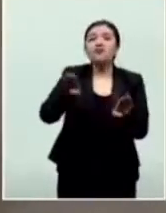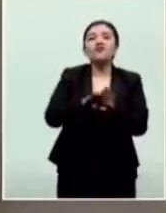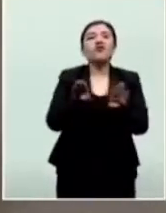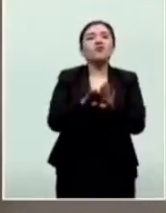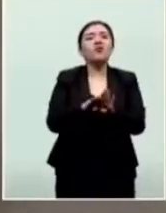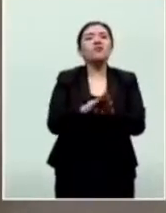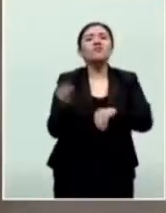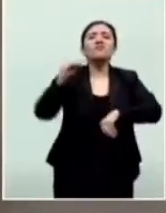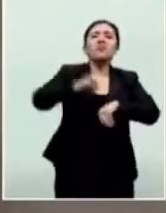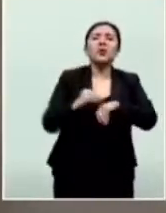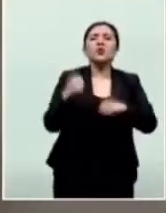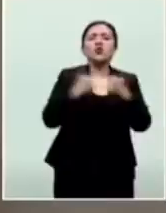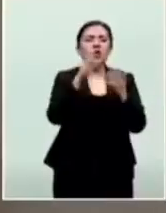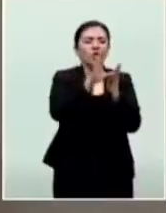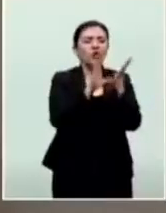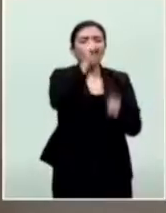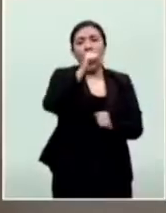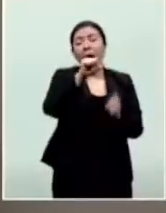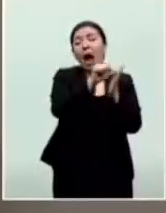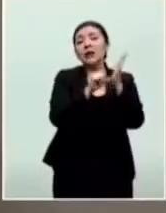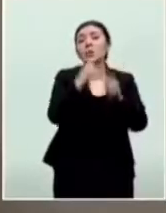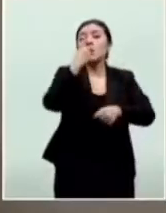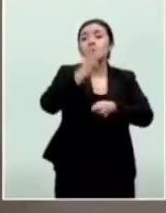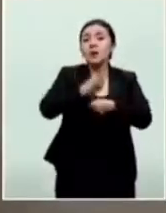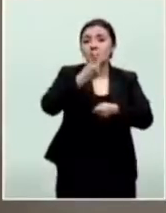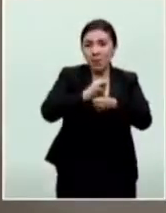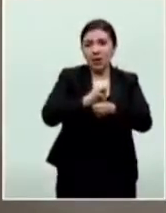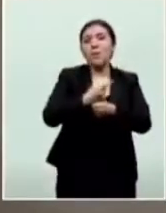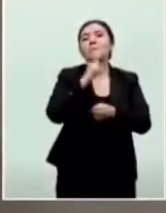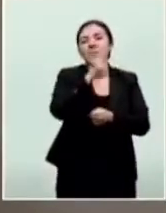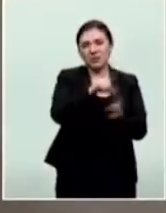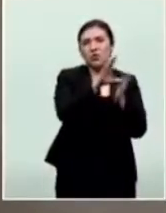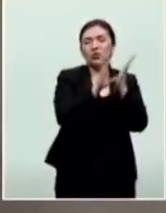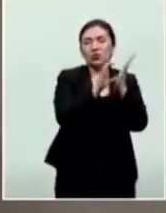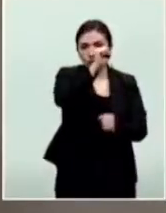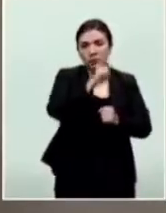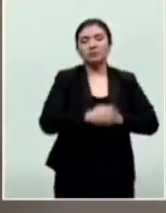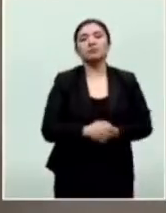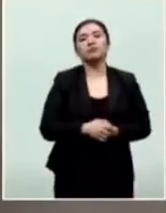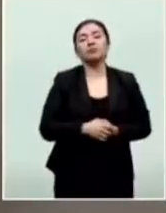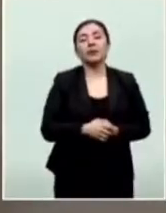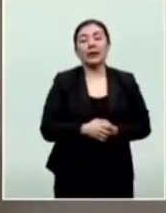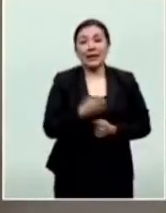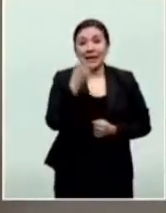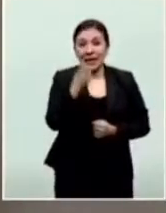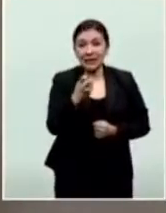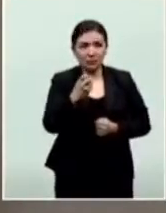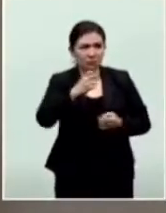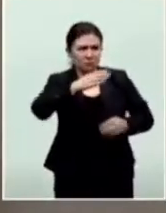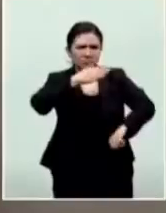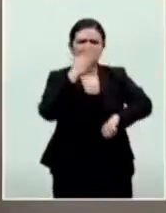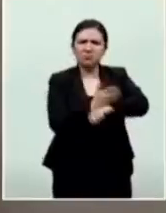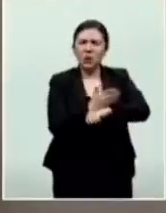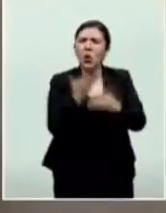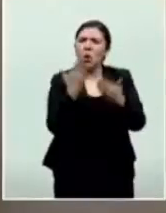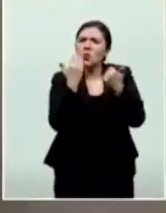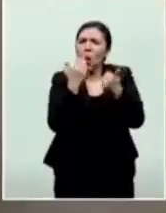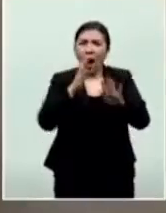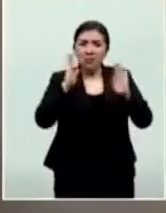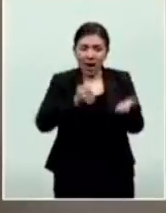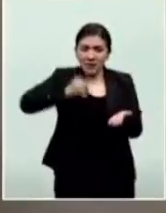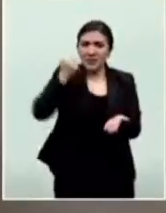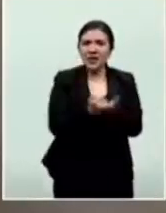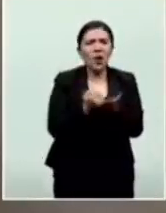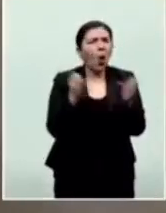de constitucionalidad del artículo primero constitucional. Es una condena sin sentencia